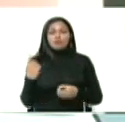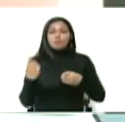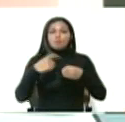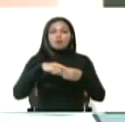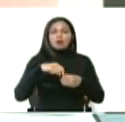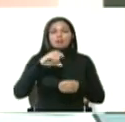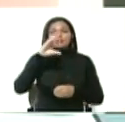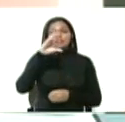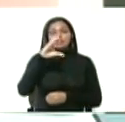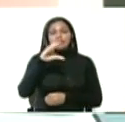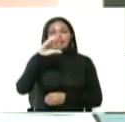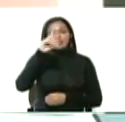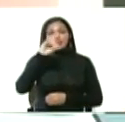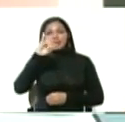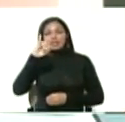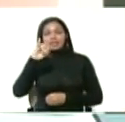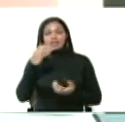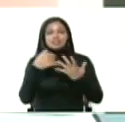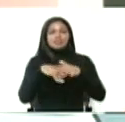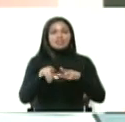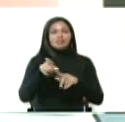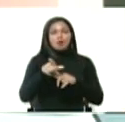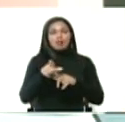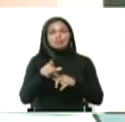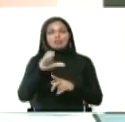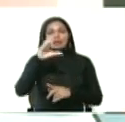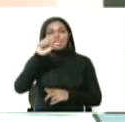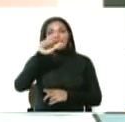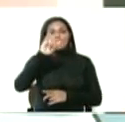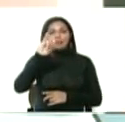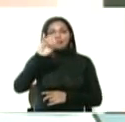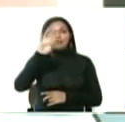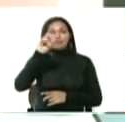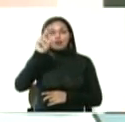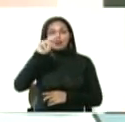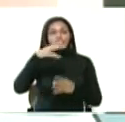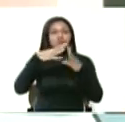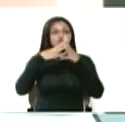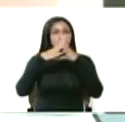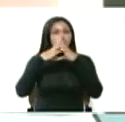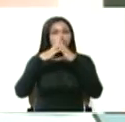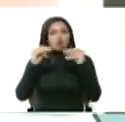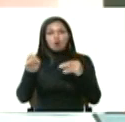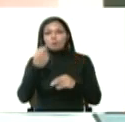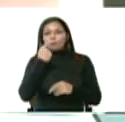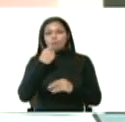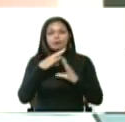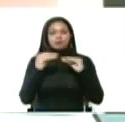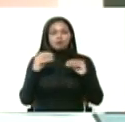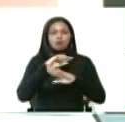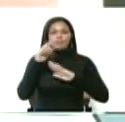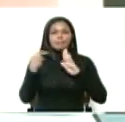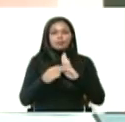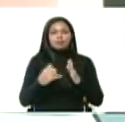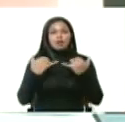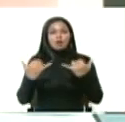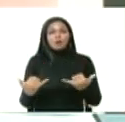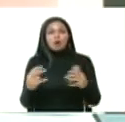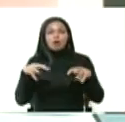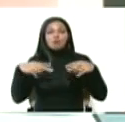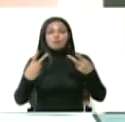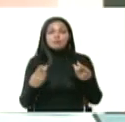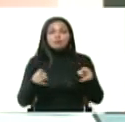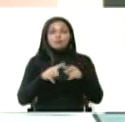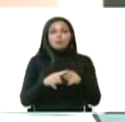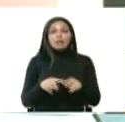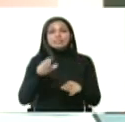en el Centro de Diagnóstico Integral de la California Sur con todo su tratamiento. Actualmente tiene